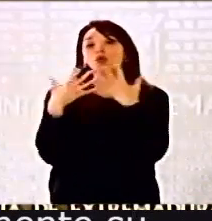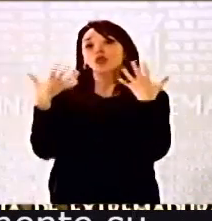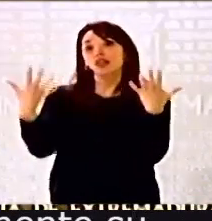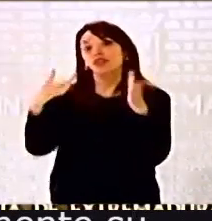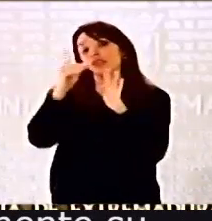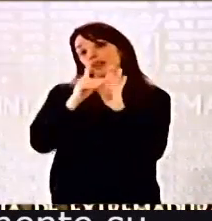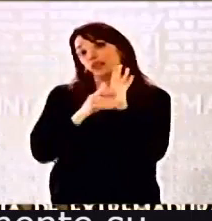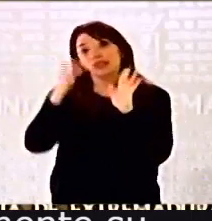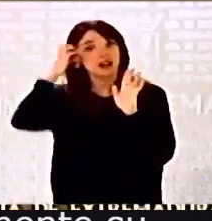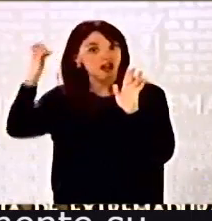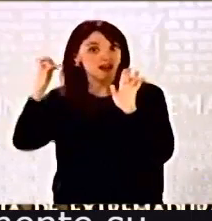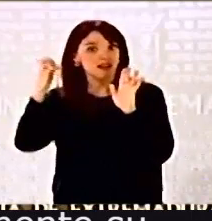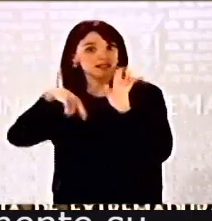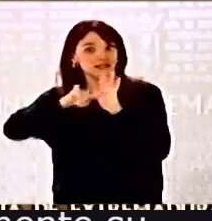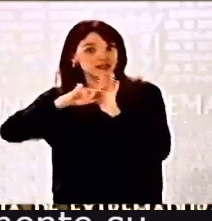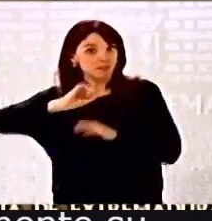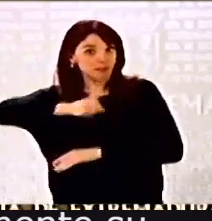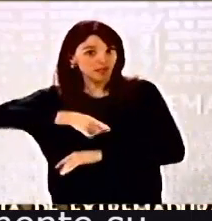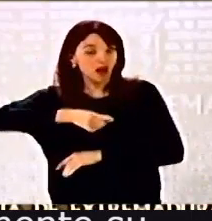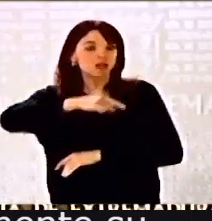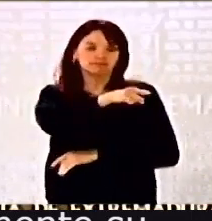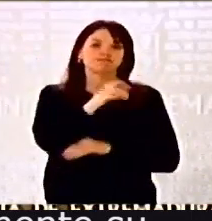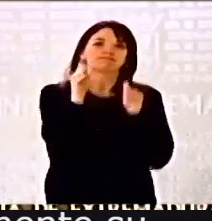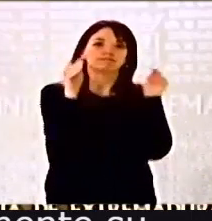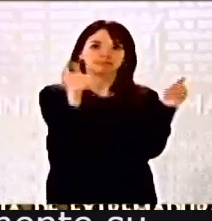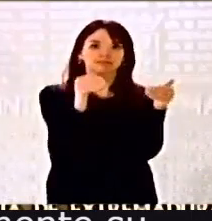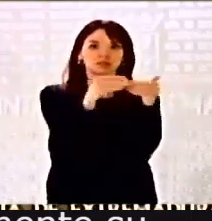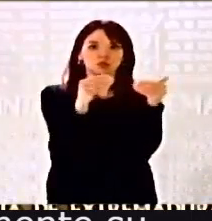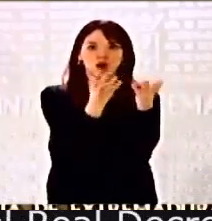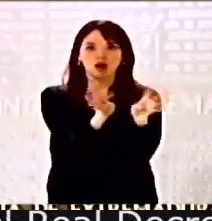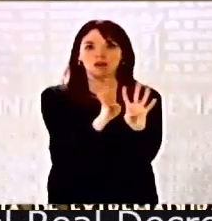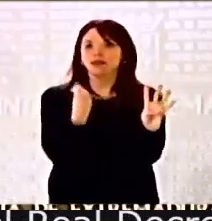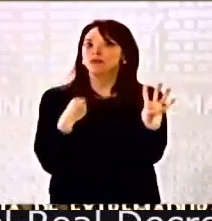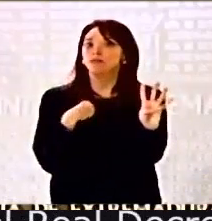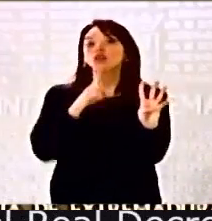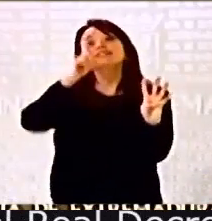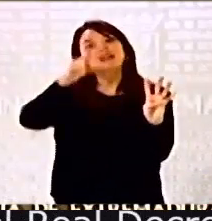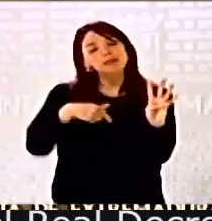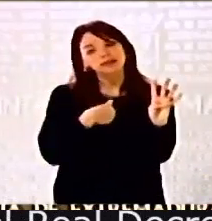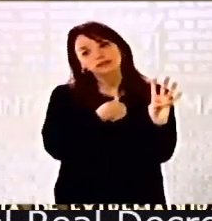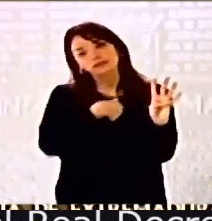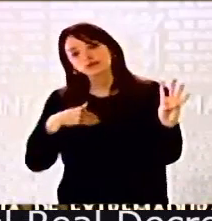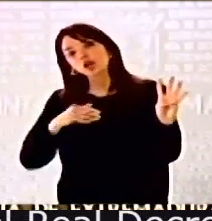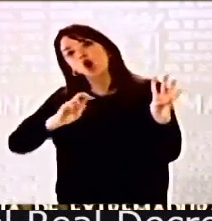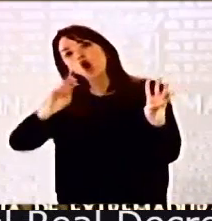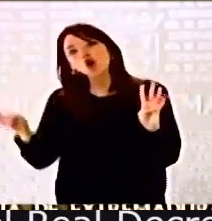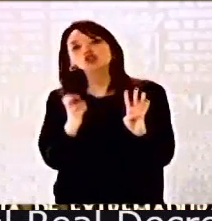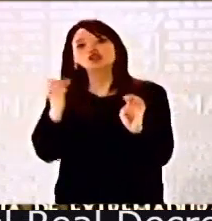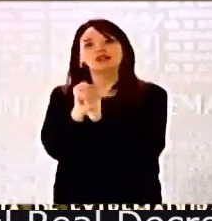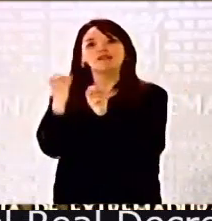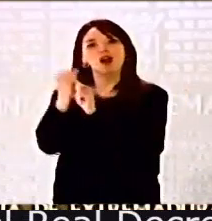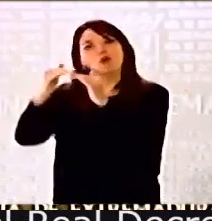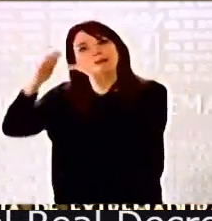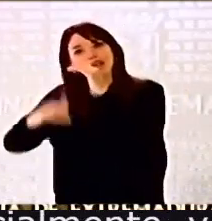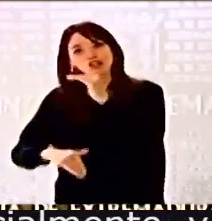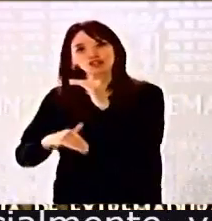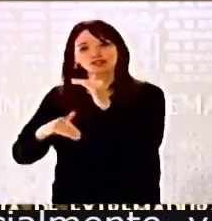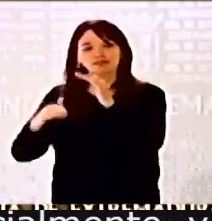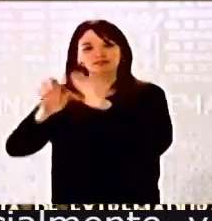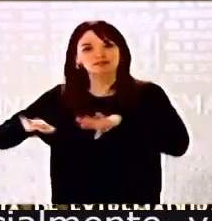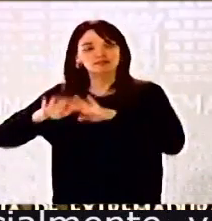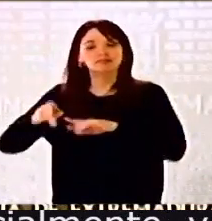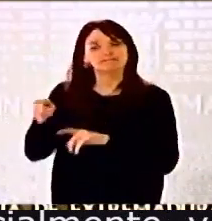Decreto, y aquellos otros que han reducido su actividad sustancialmente, y vamos a intentar que ellos puedan recibir